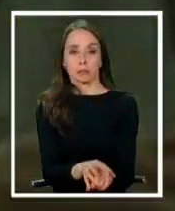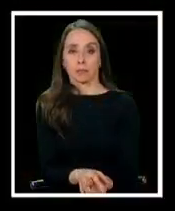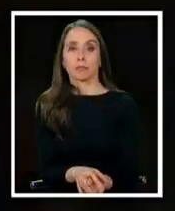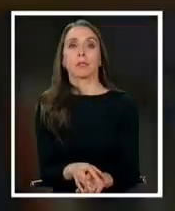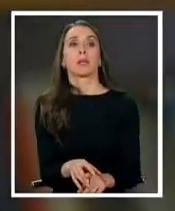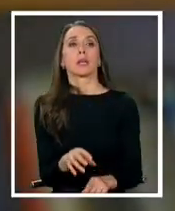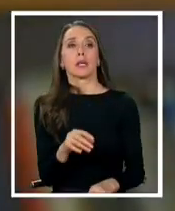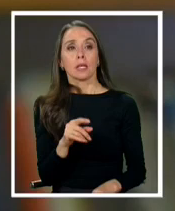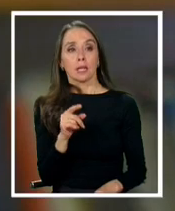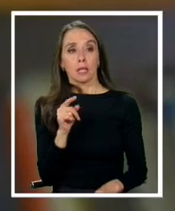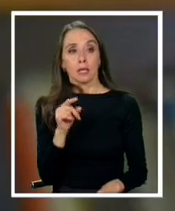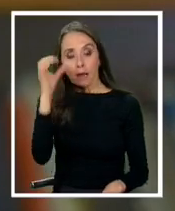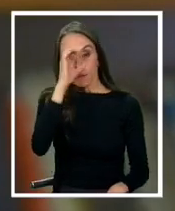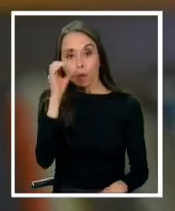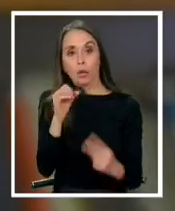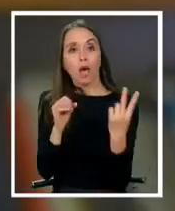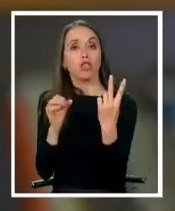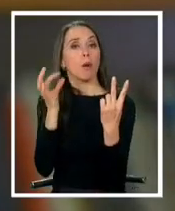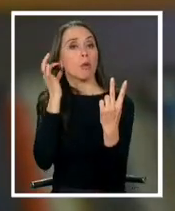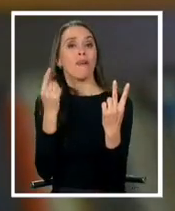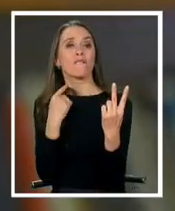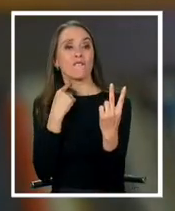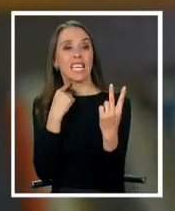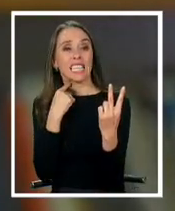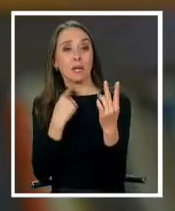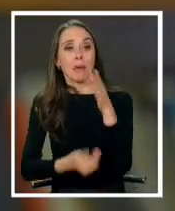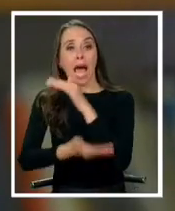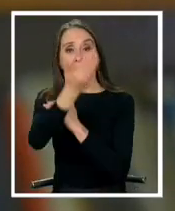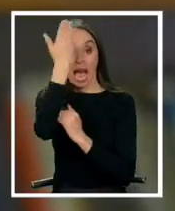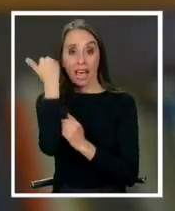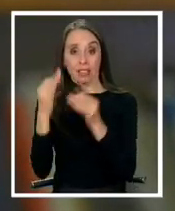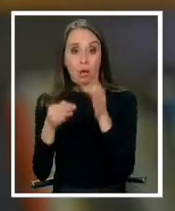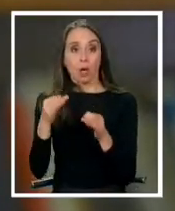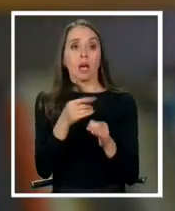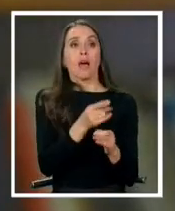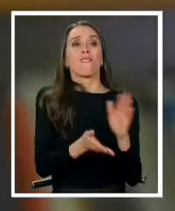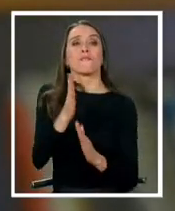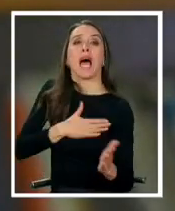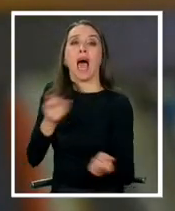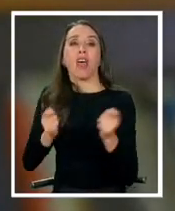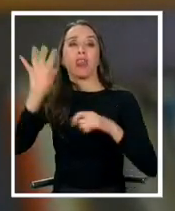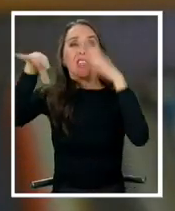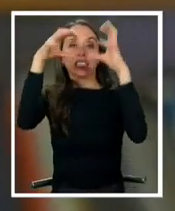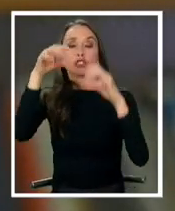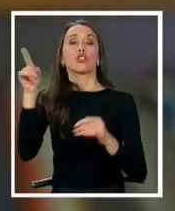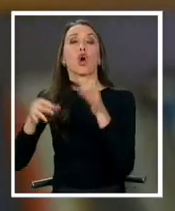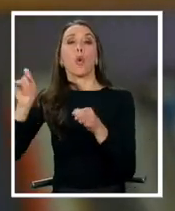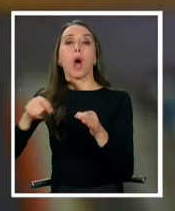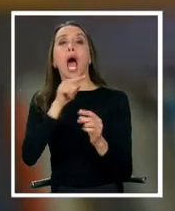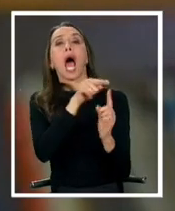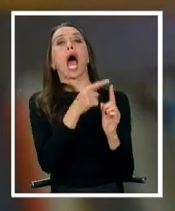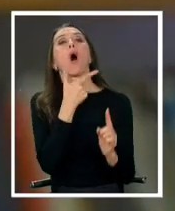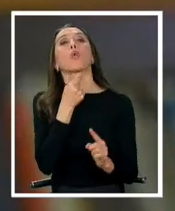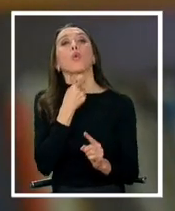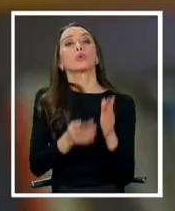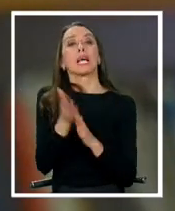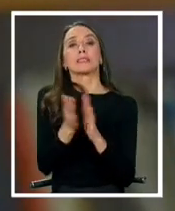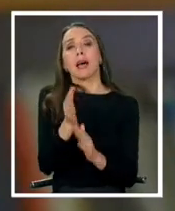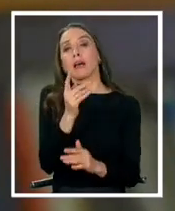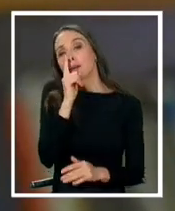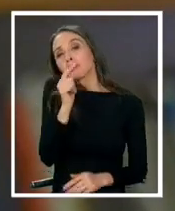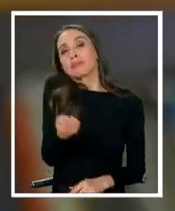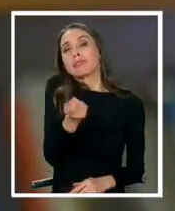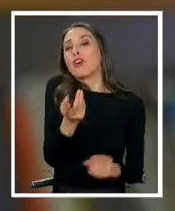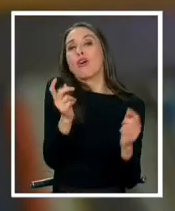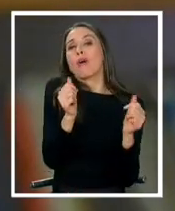Le trataron de buscar a las víctimas, a ambas, el hecho de que, por ejemplo, una salía a discoteca, entonces como salía a discoteca, ah, no, le gusta. No sé si me entiende.